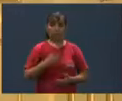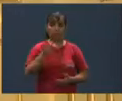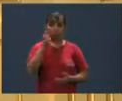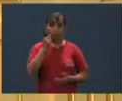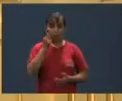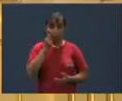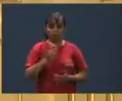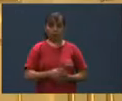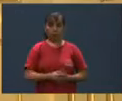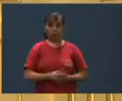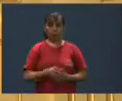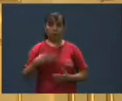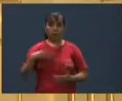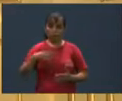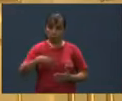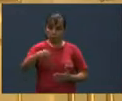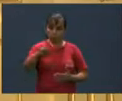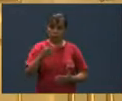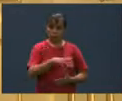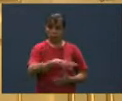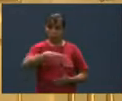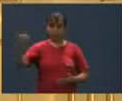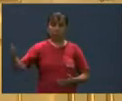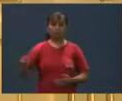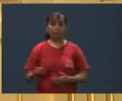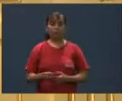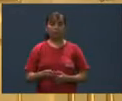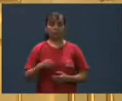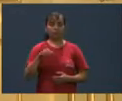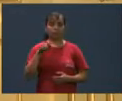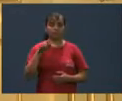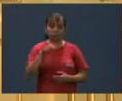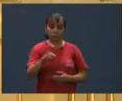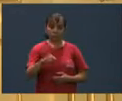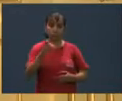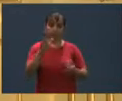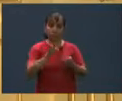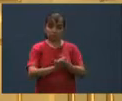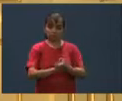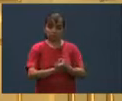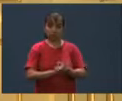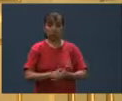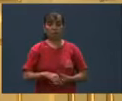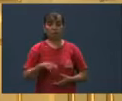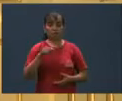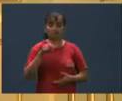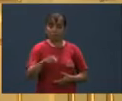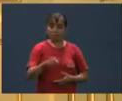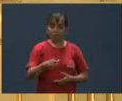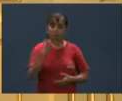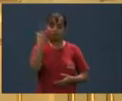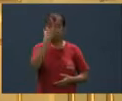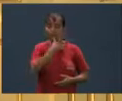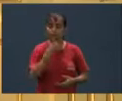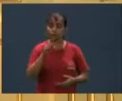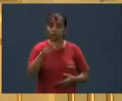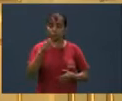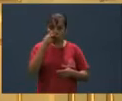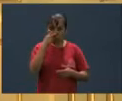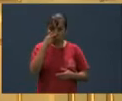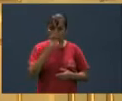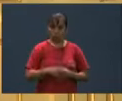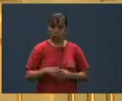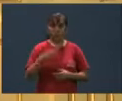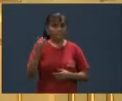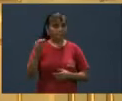hombre, voy a arrebatarte repentinamente a tu esposa, que es el encanto de tus ojos. Pero